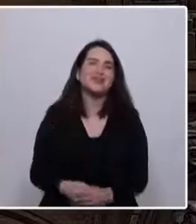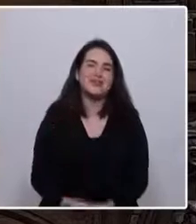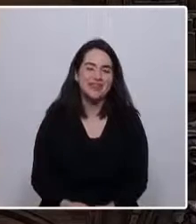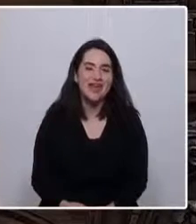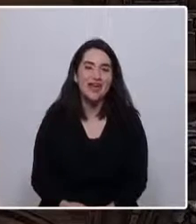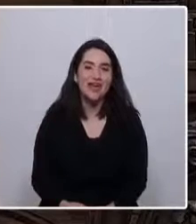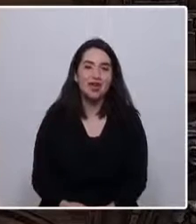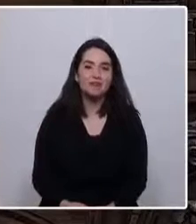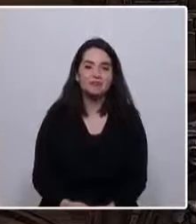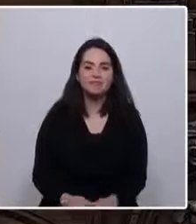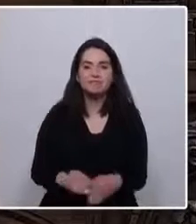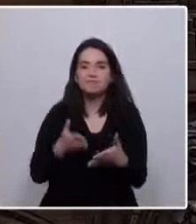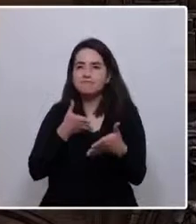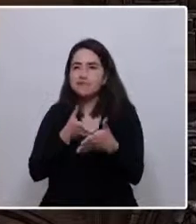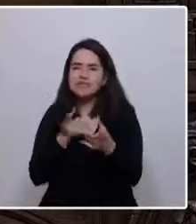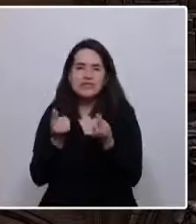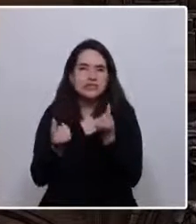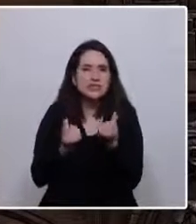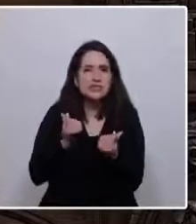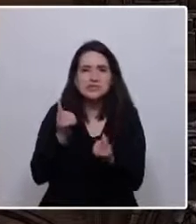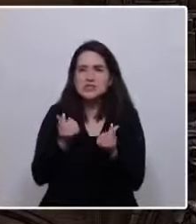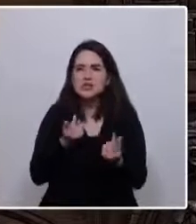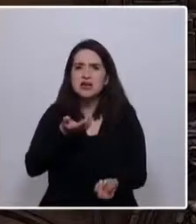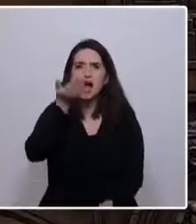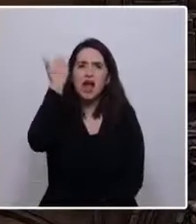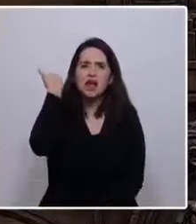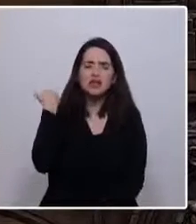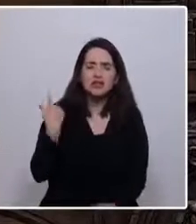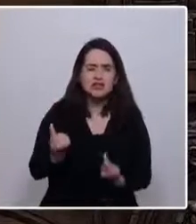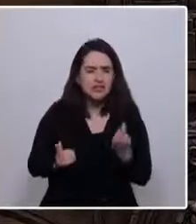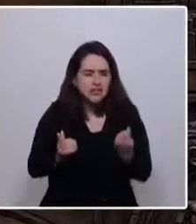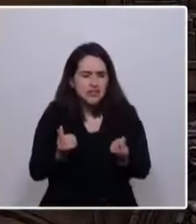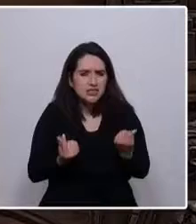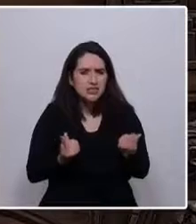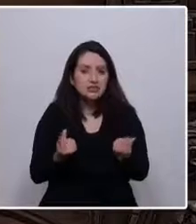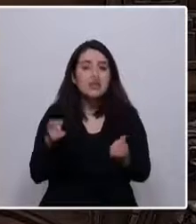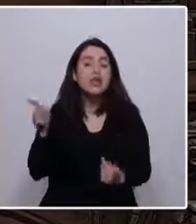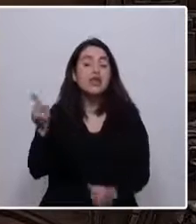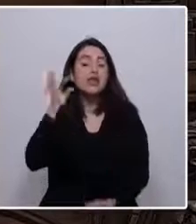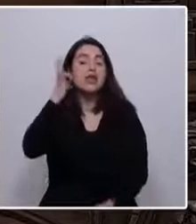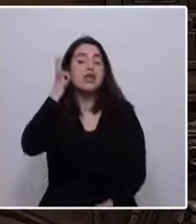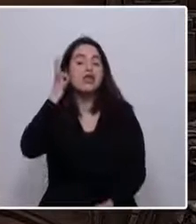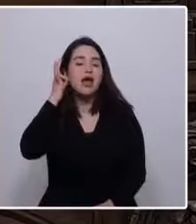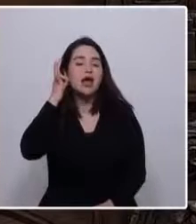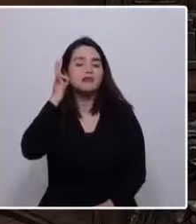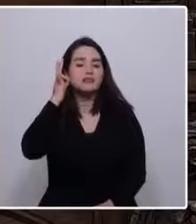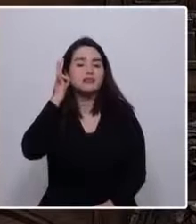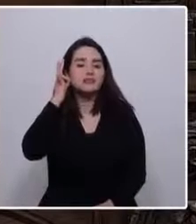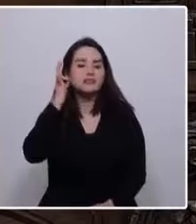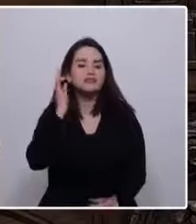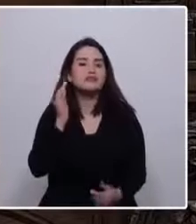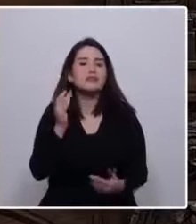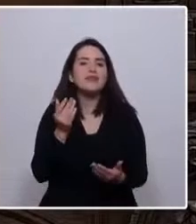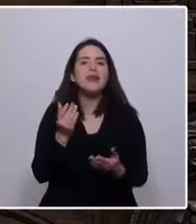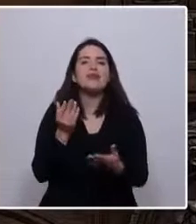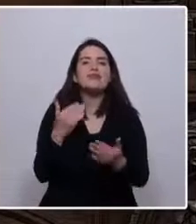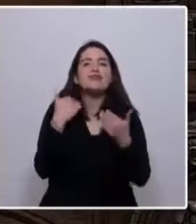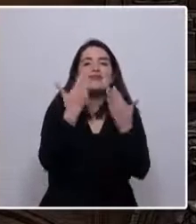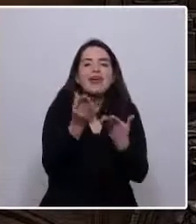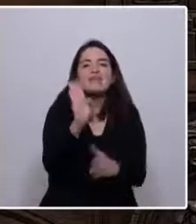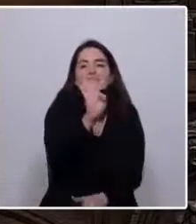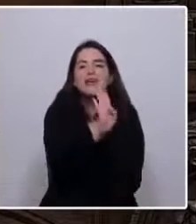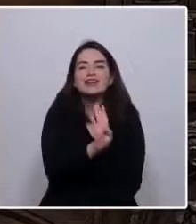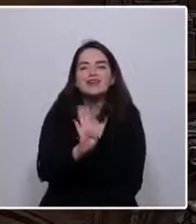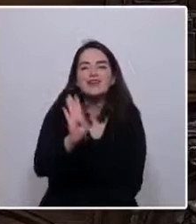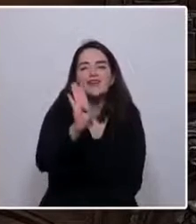limitaciones económicas que vivíamos se las arreglaba para proveer de lo básico pero